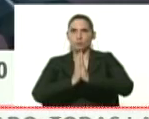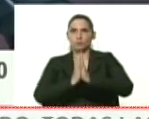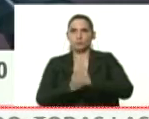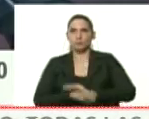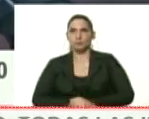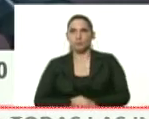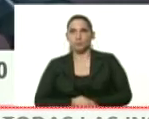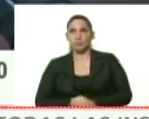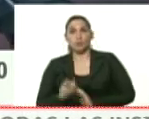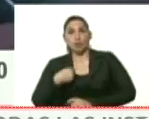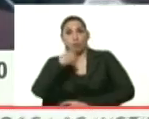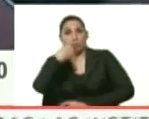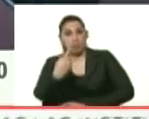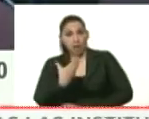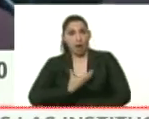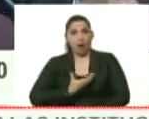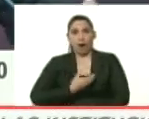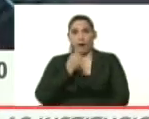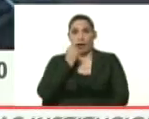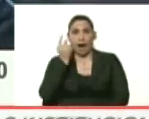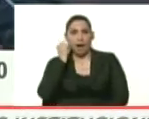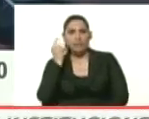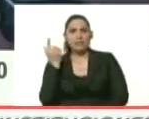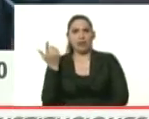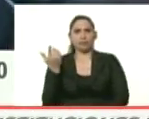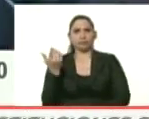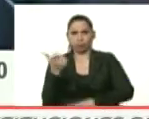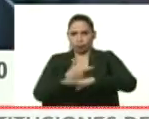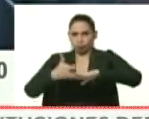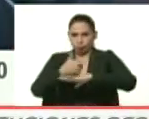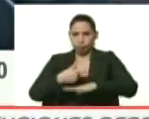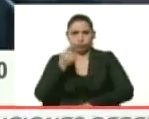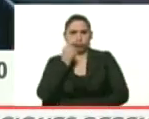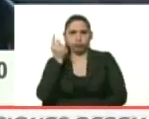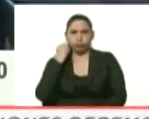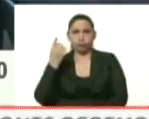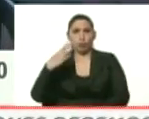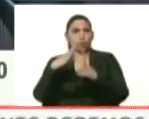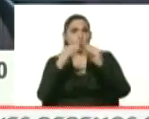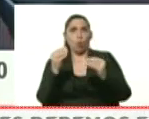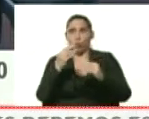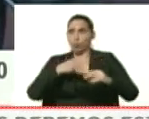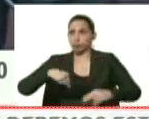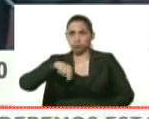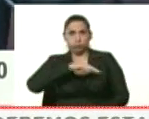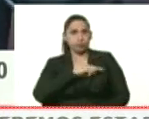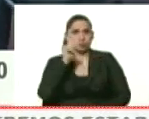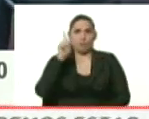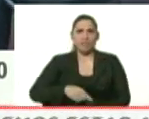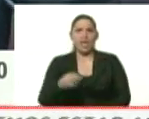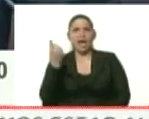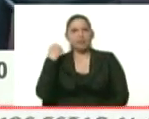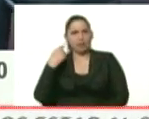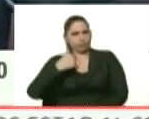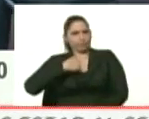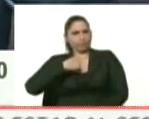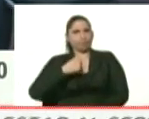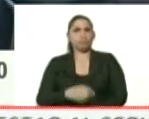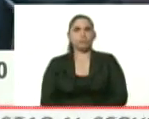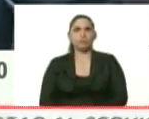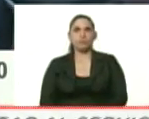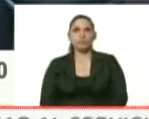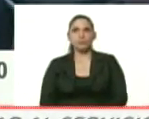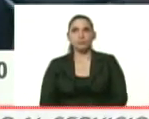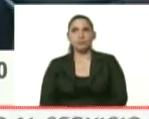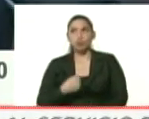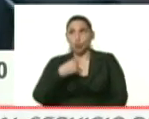Y se lo dije a los alcaldes, a la alcaldesa, a los gobernadores, gobernadoras y a todos nosotros. Y yo ayer